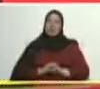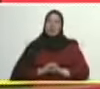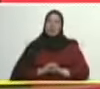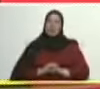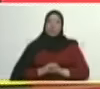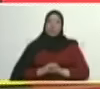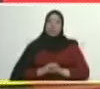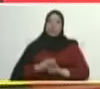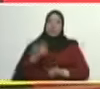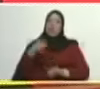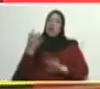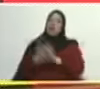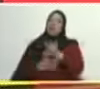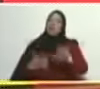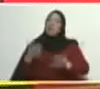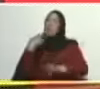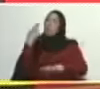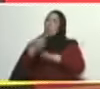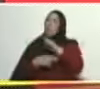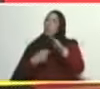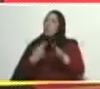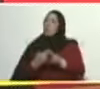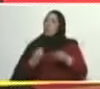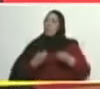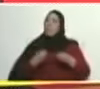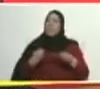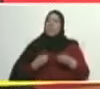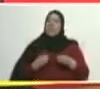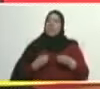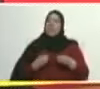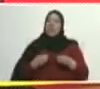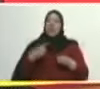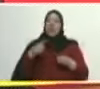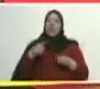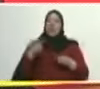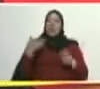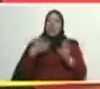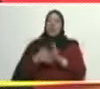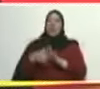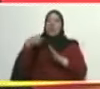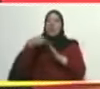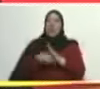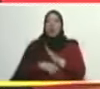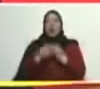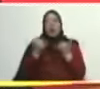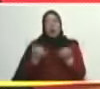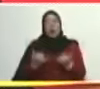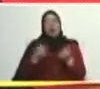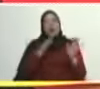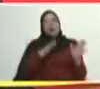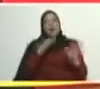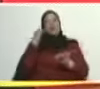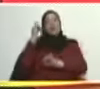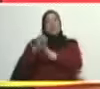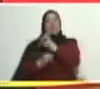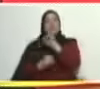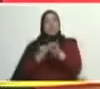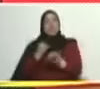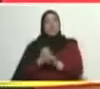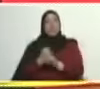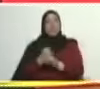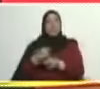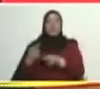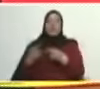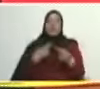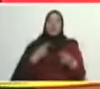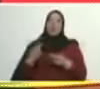La crisis humanitaria que hoy se vive en Gaza deja en evidencia el profundo deterioro del orden internacional y la